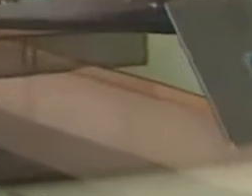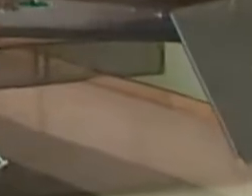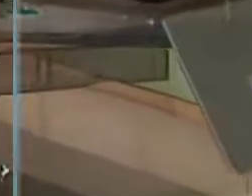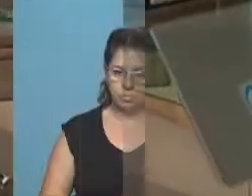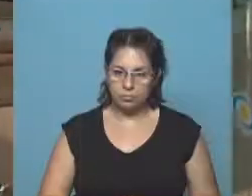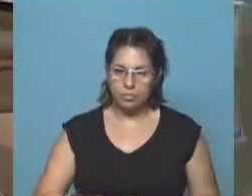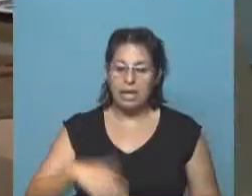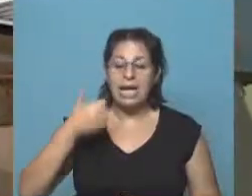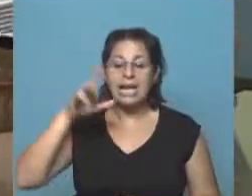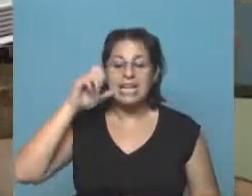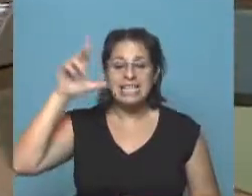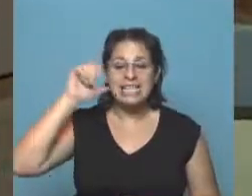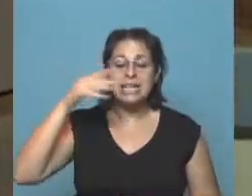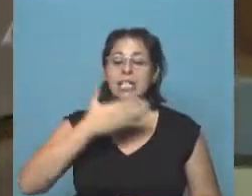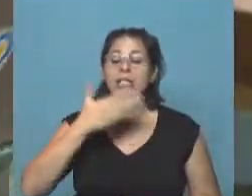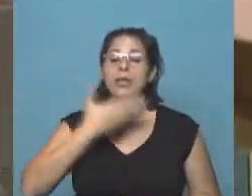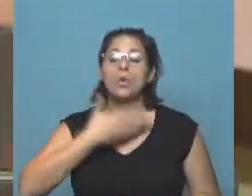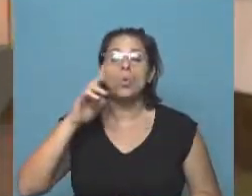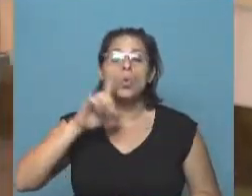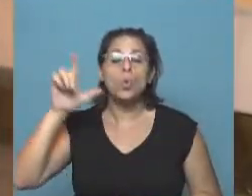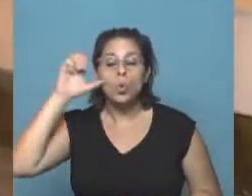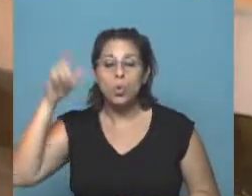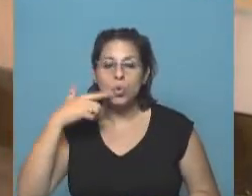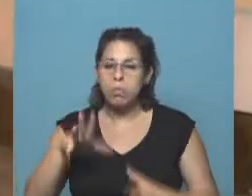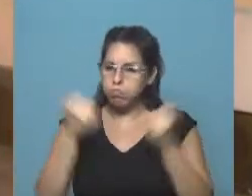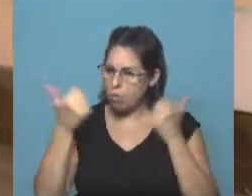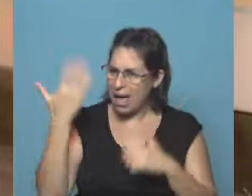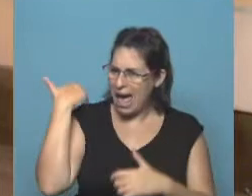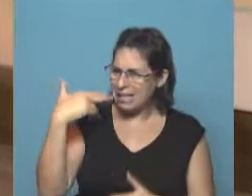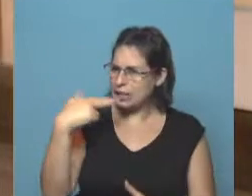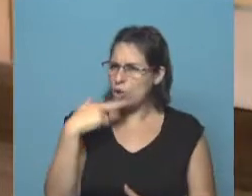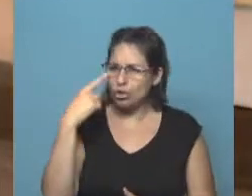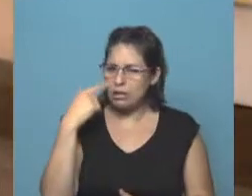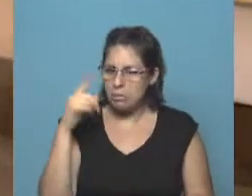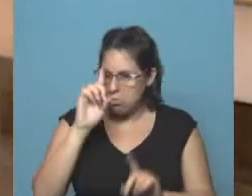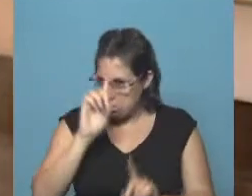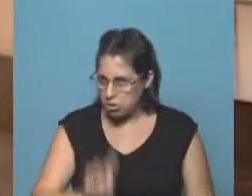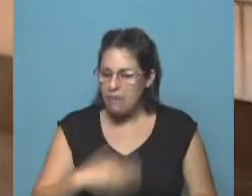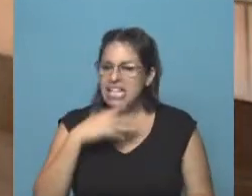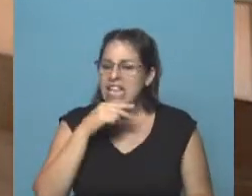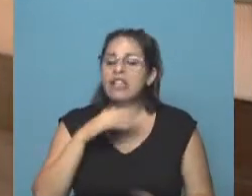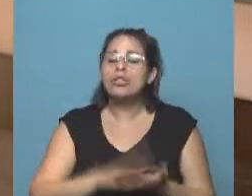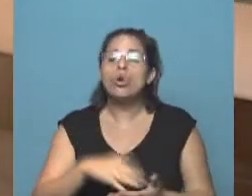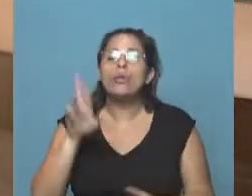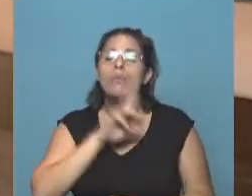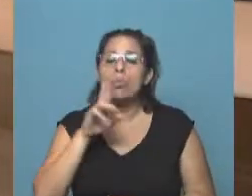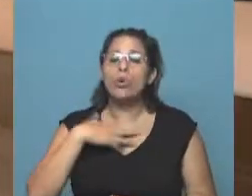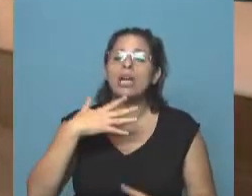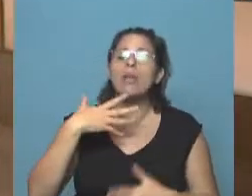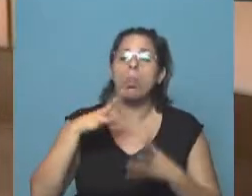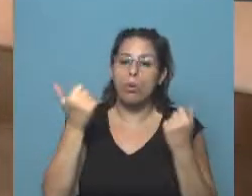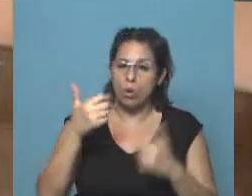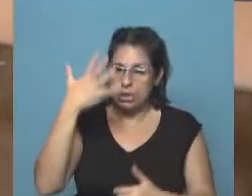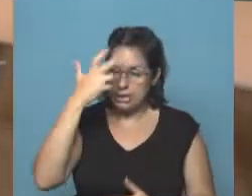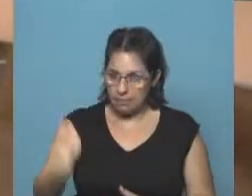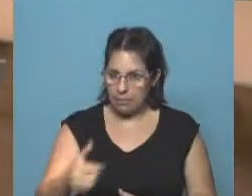La desaparición de Araceli Funes. Hace 11 días que nada se sabe del paradero de esta joven. Recordemos, desapareció en San Martín. Familiares, amigos